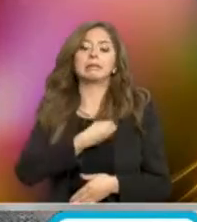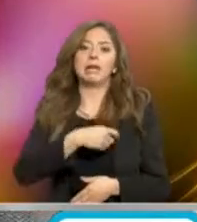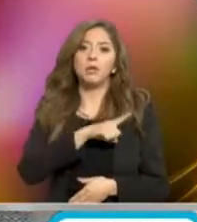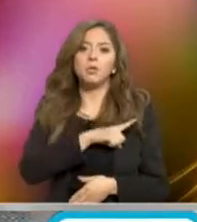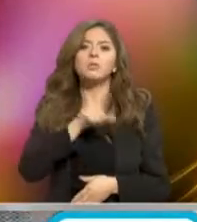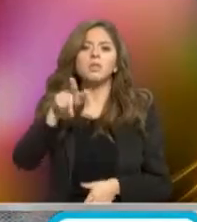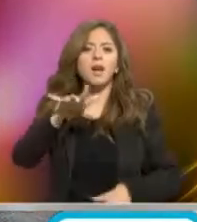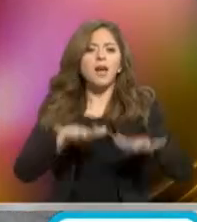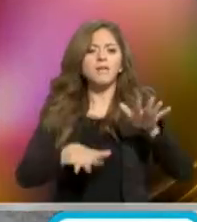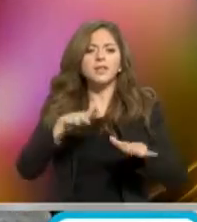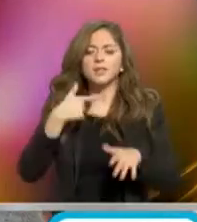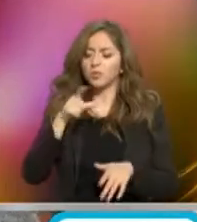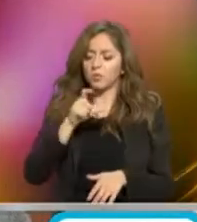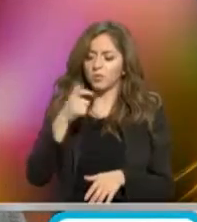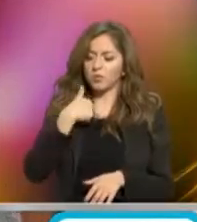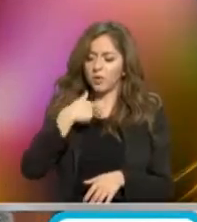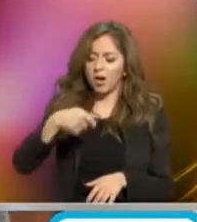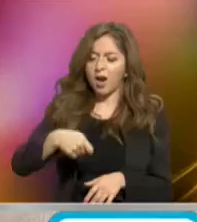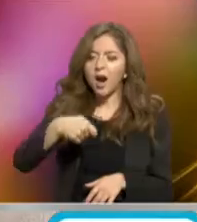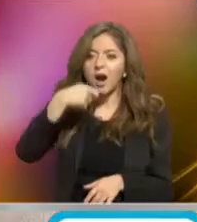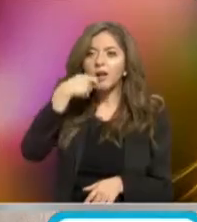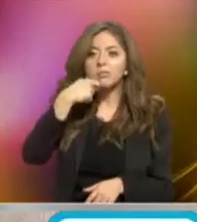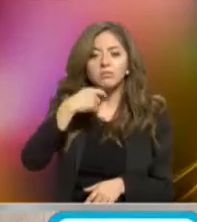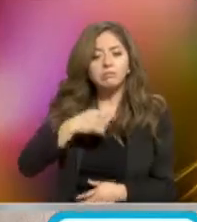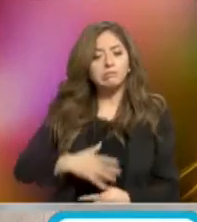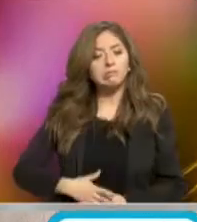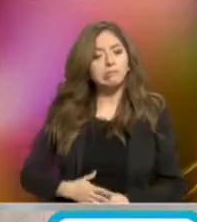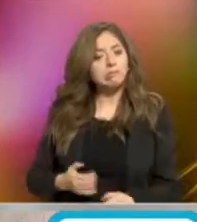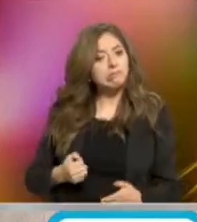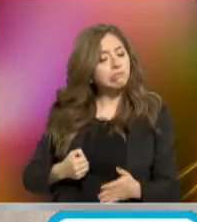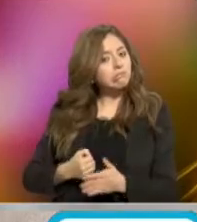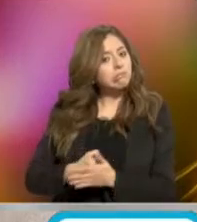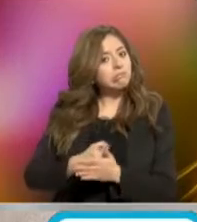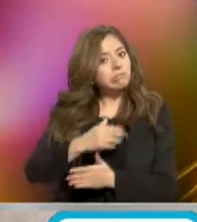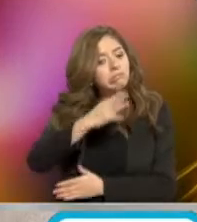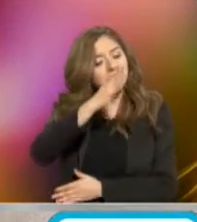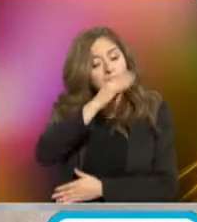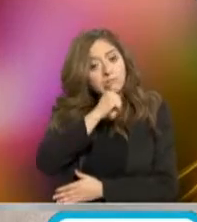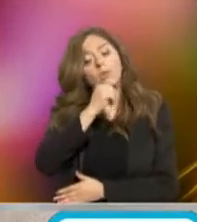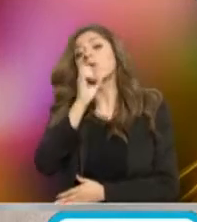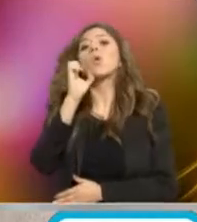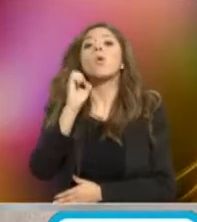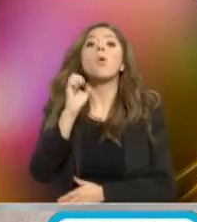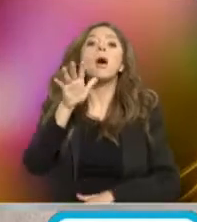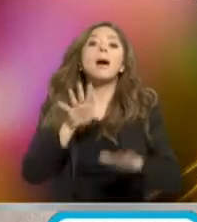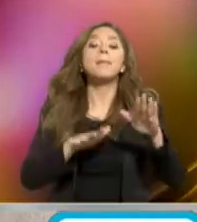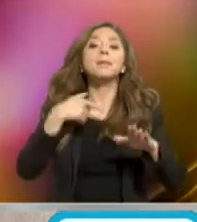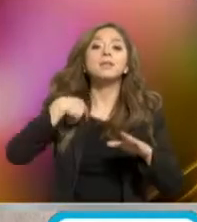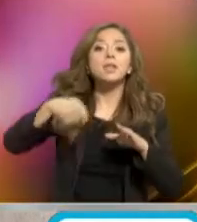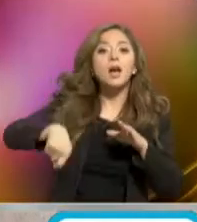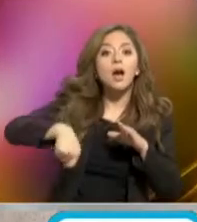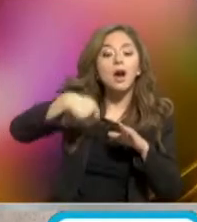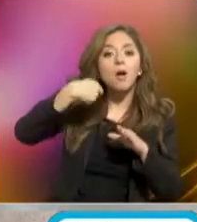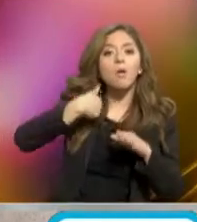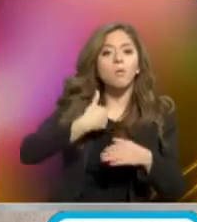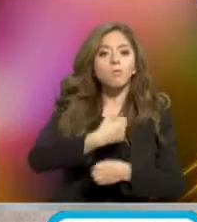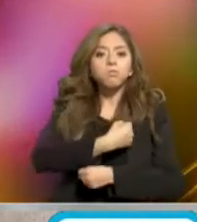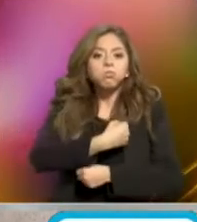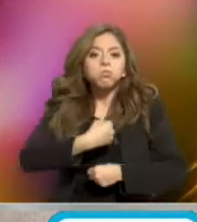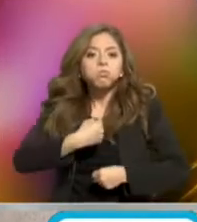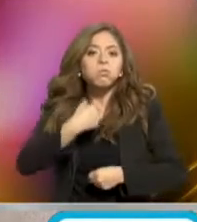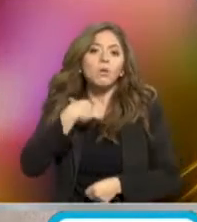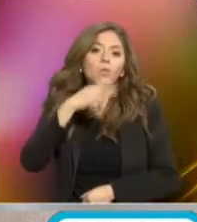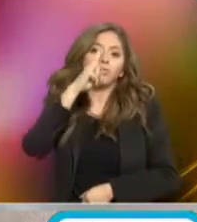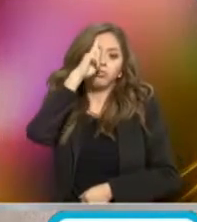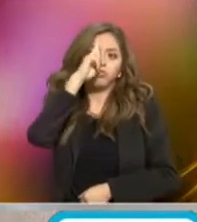resultan indigestos, ¿no es así, Cintia? Así es, o más que indigestos, creemos que son un platillo que engorda o que no debemos de consumir. Pero hoy les